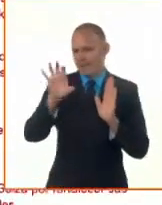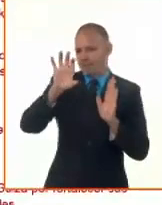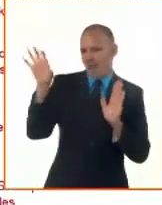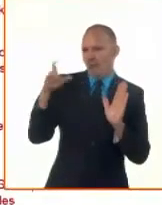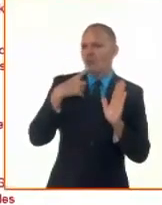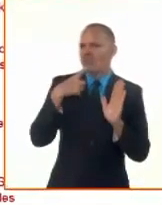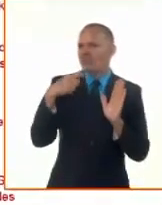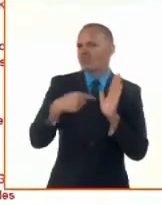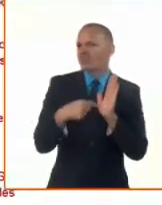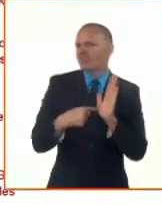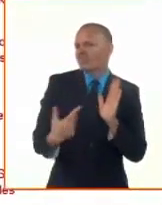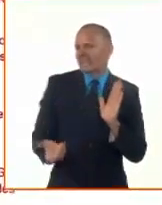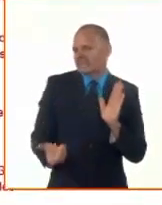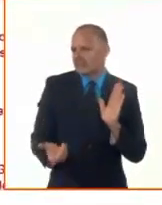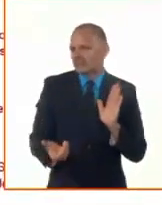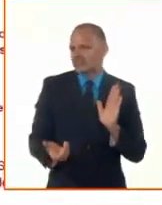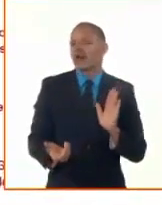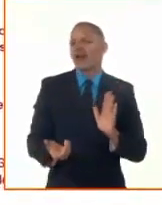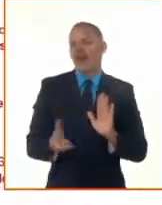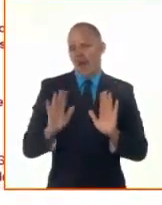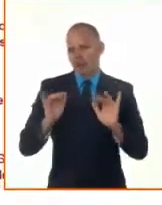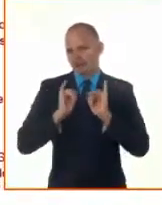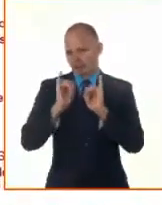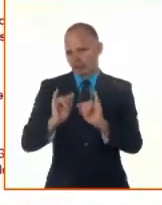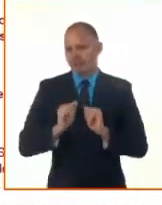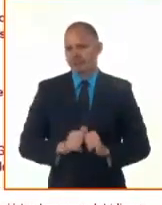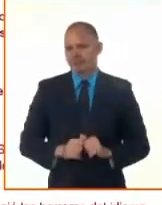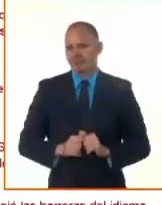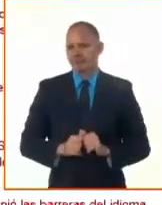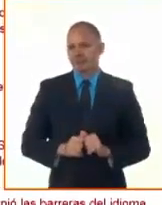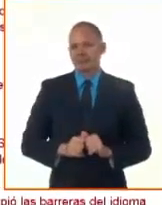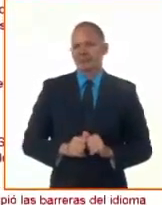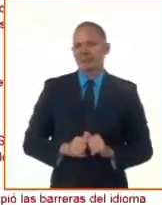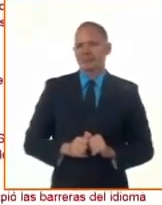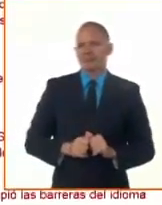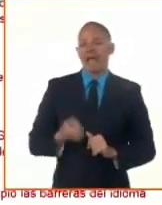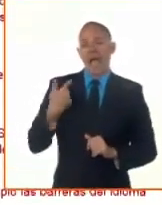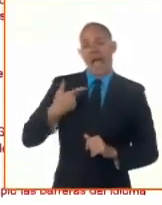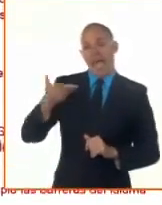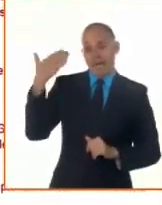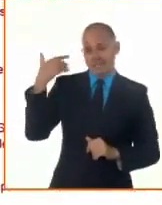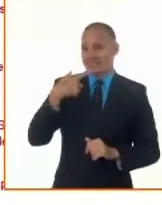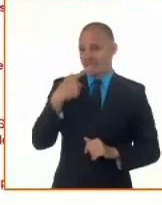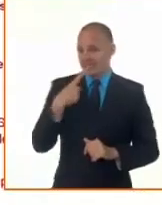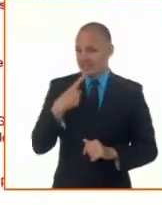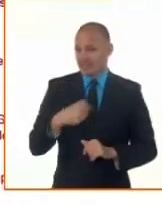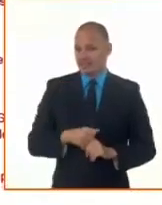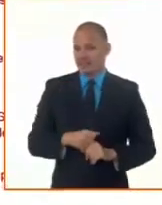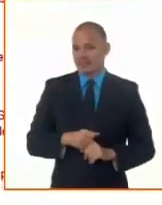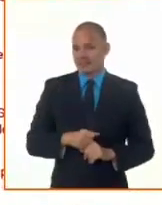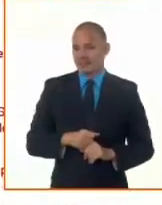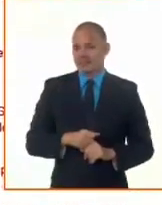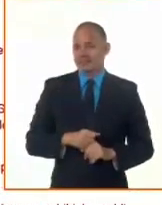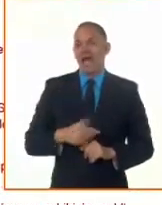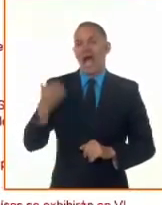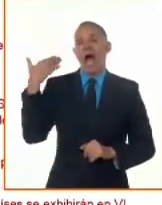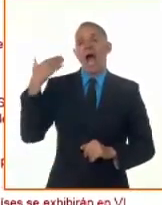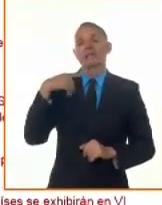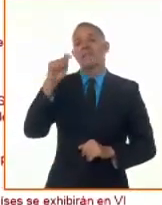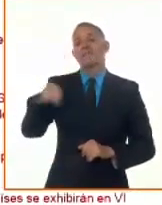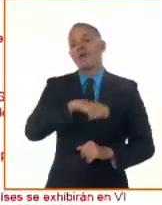Cuba de fecha 6 de abril de 2023 que deroga la resolución anterior con respecto a este tema que prohibía